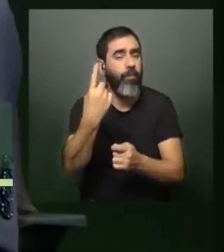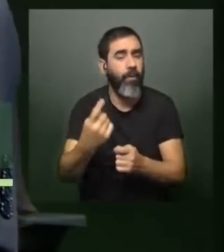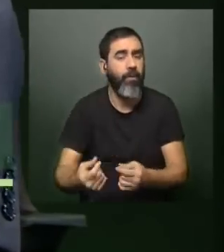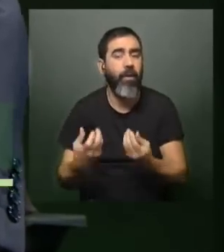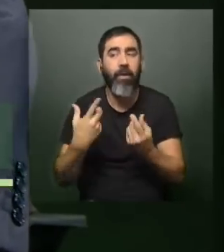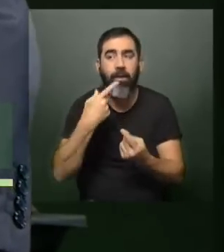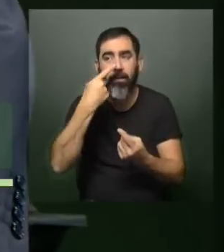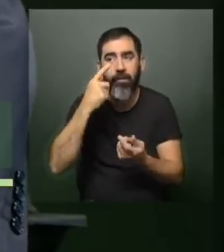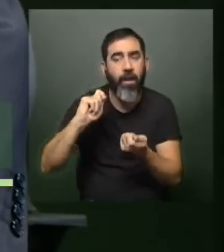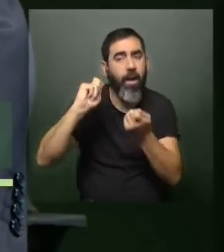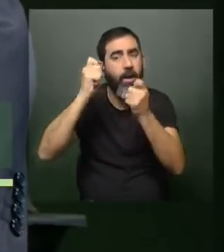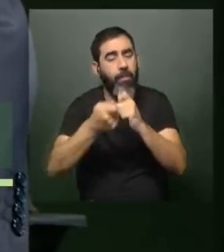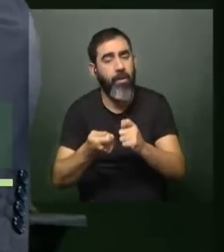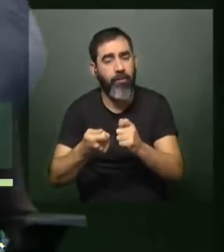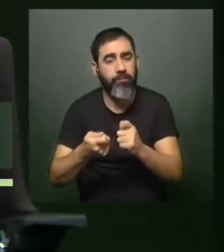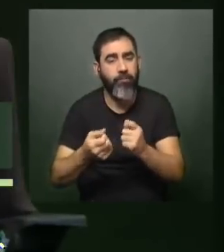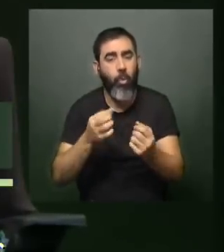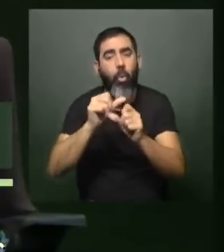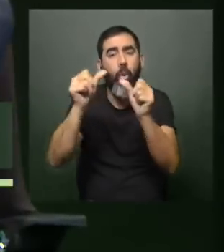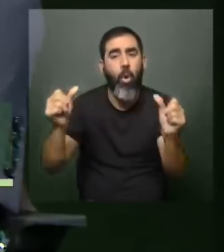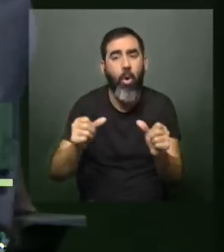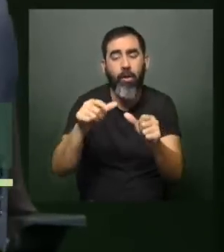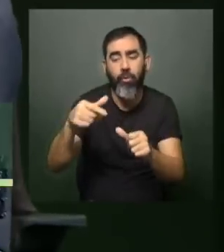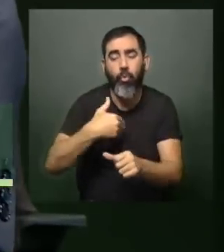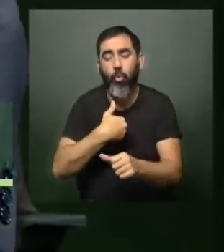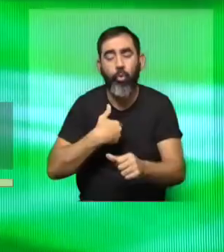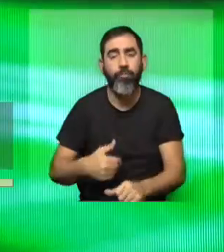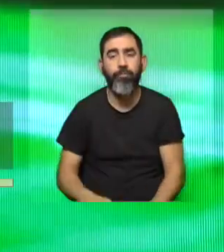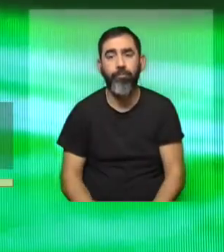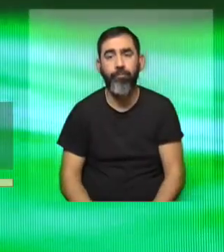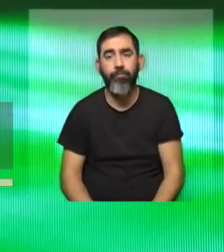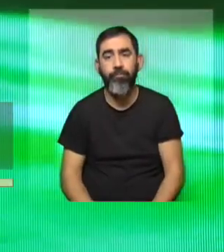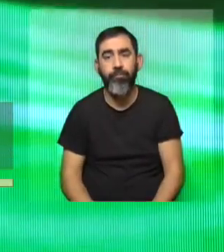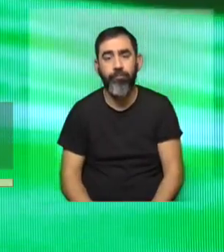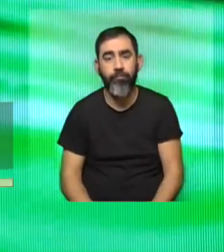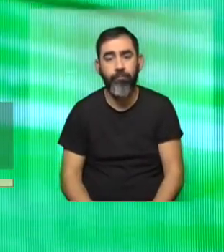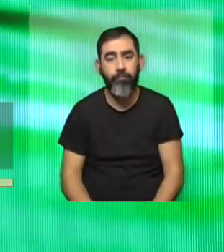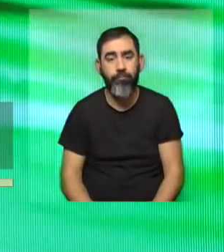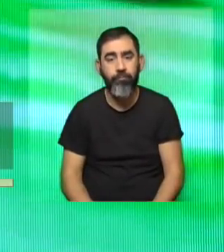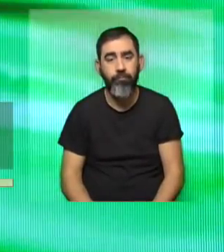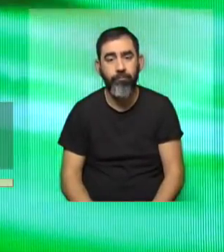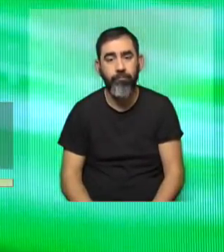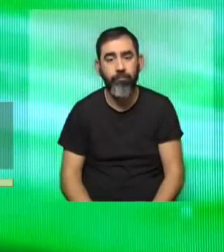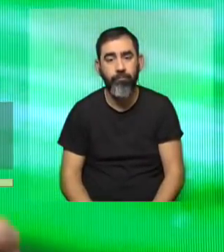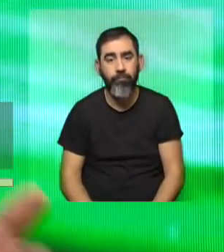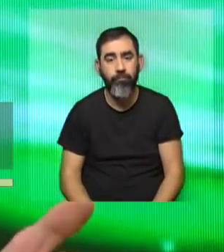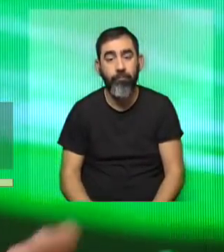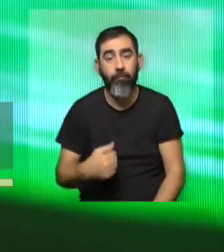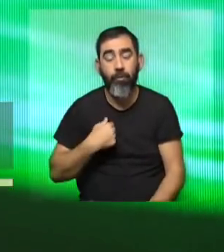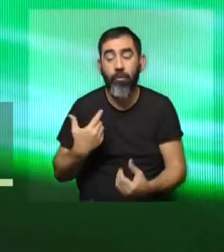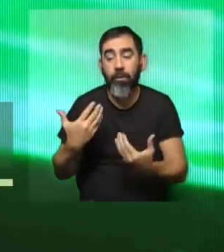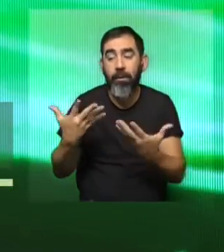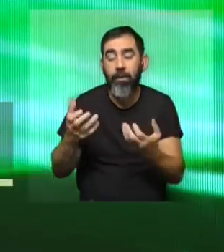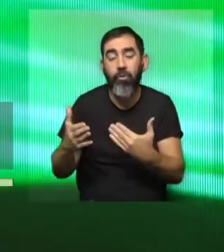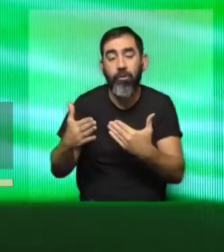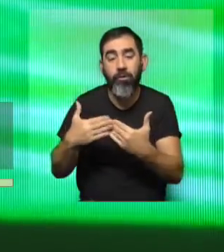que quieres cambiar O qué es lo que querés este hacer desde tu rol Bueno mi rol es estar este al lado de la gente